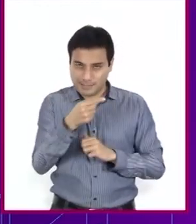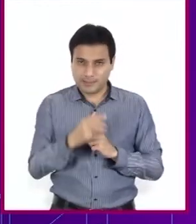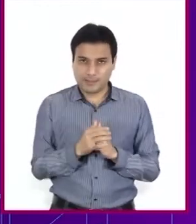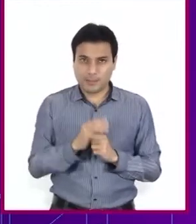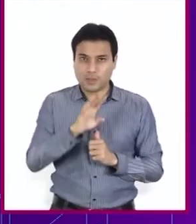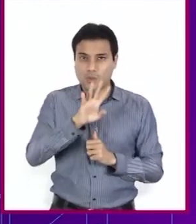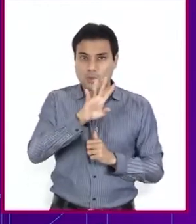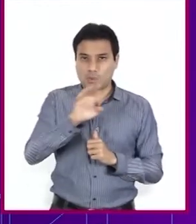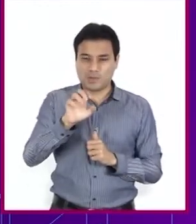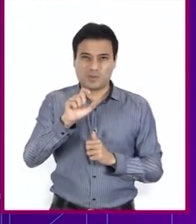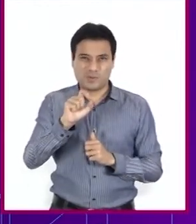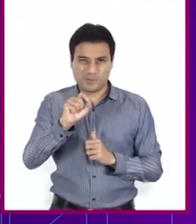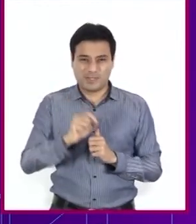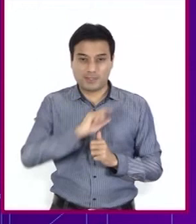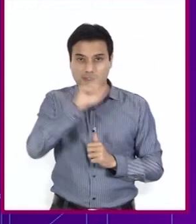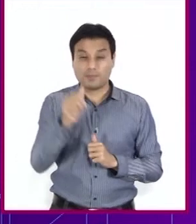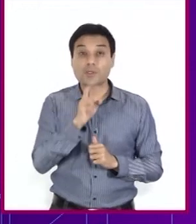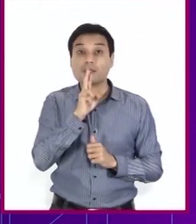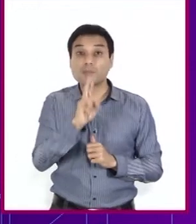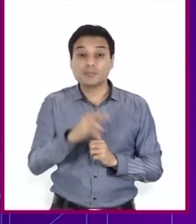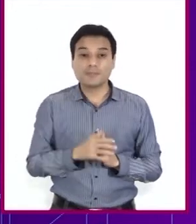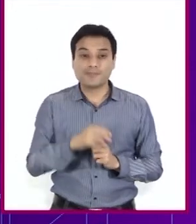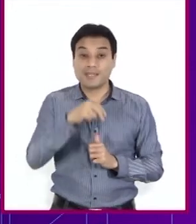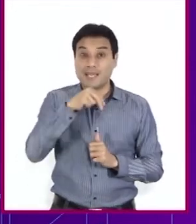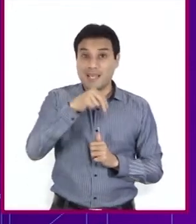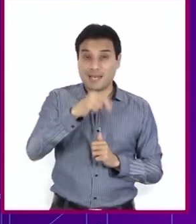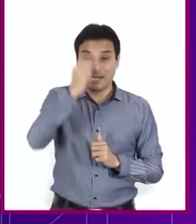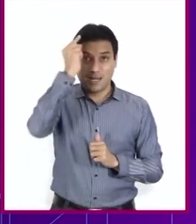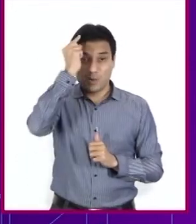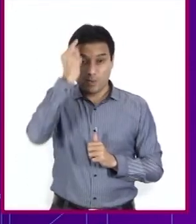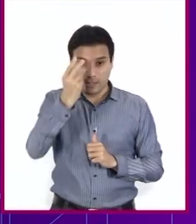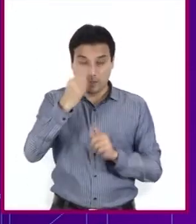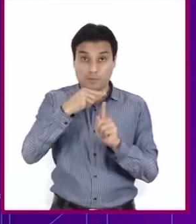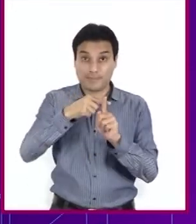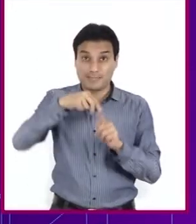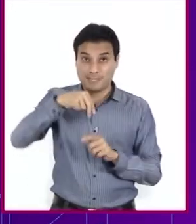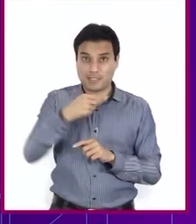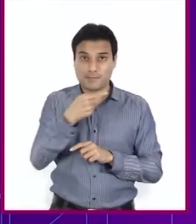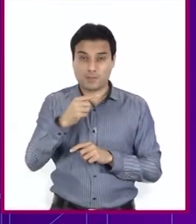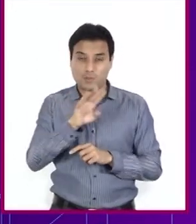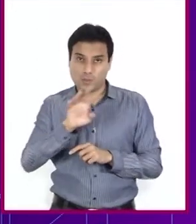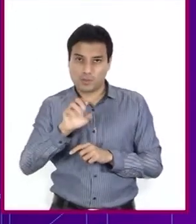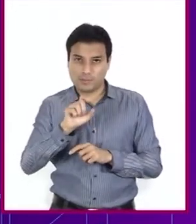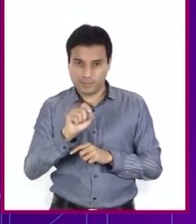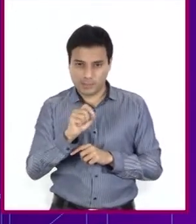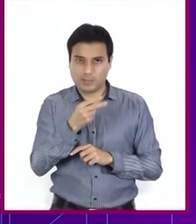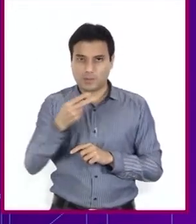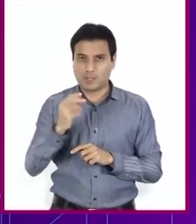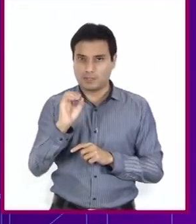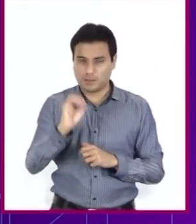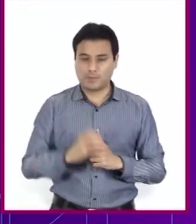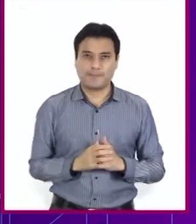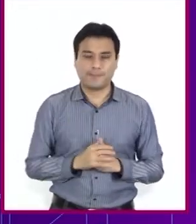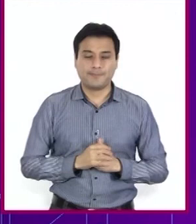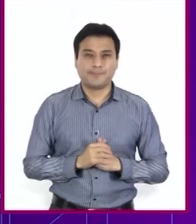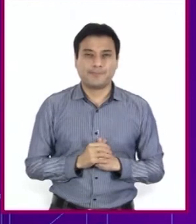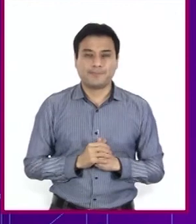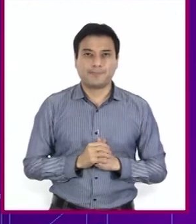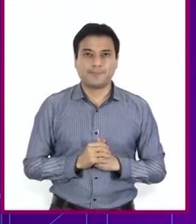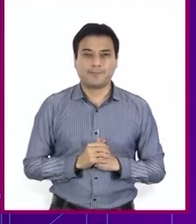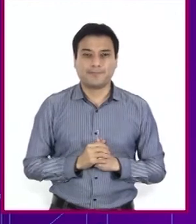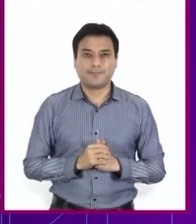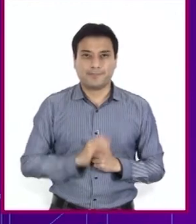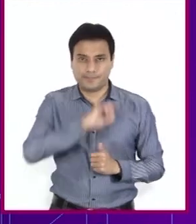ambos miembros de la igualdad y quedan n al cuadrado más n menos 420 igual a 0.